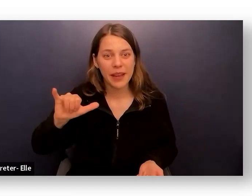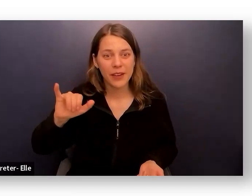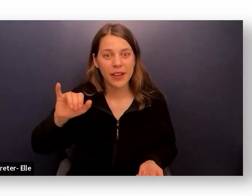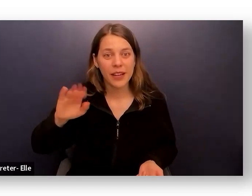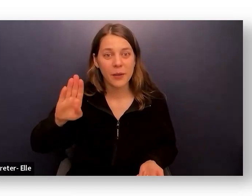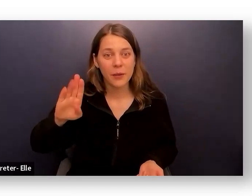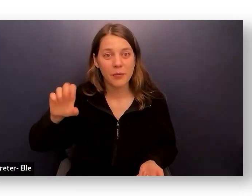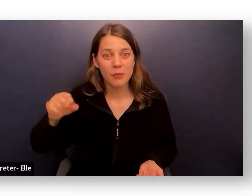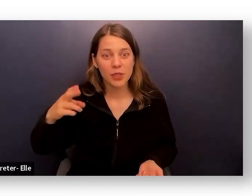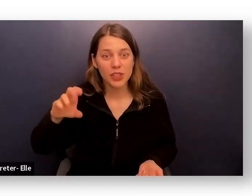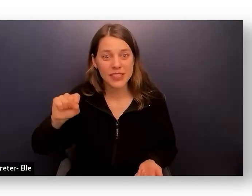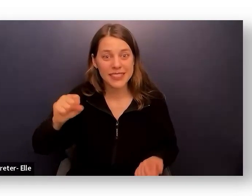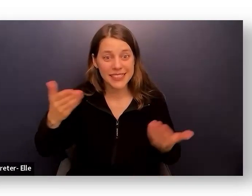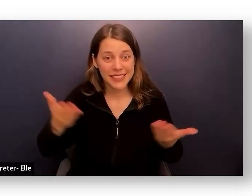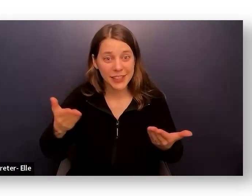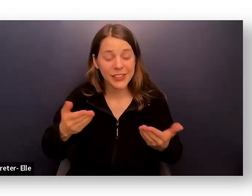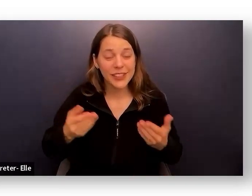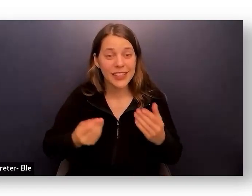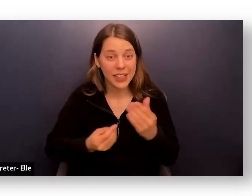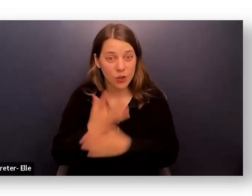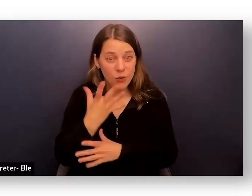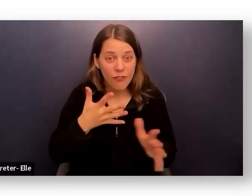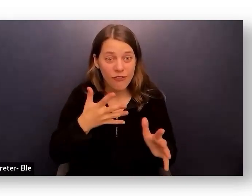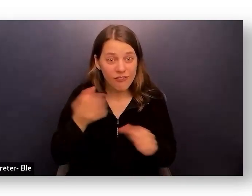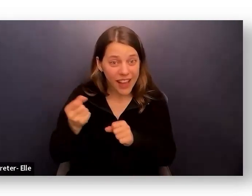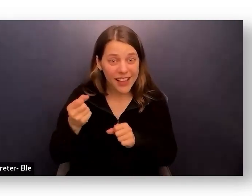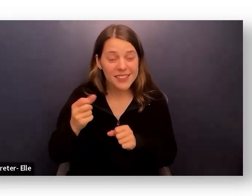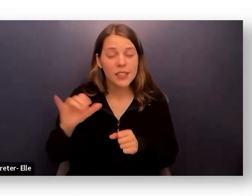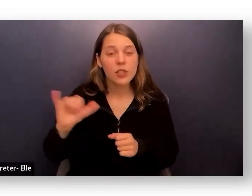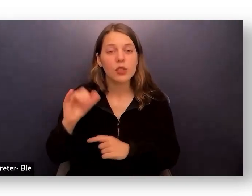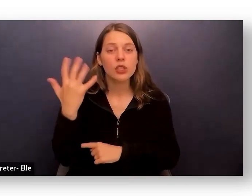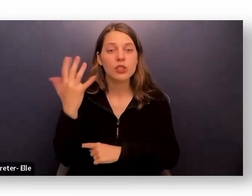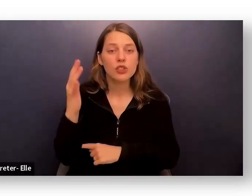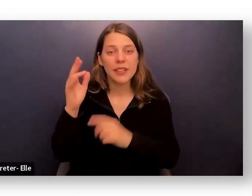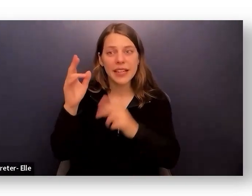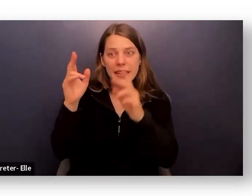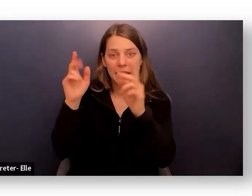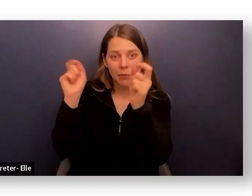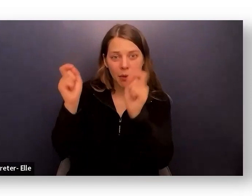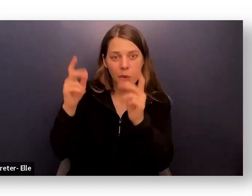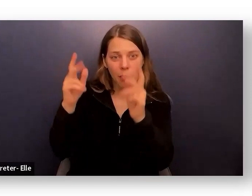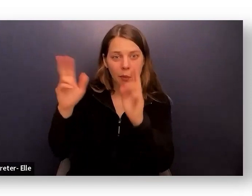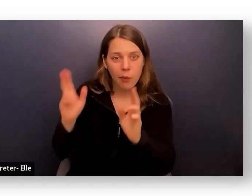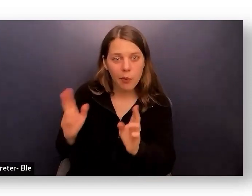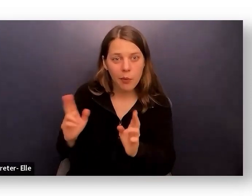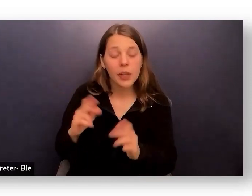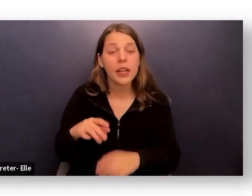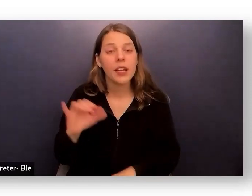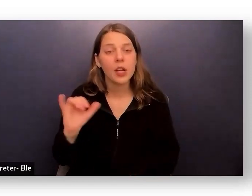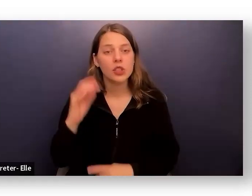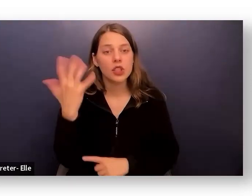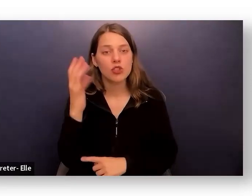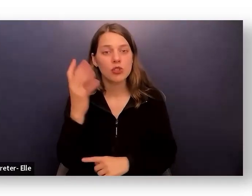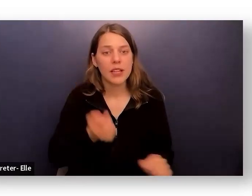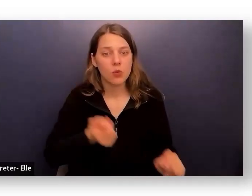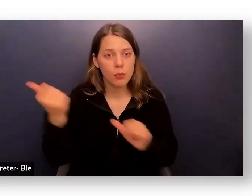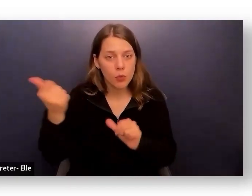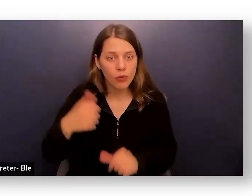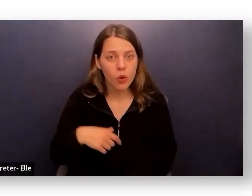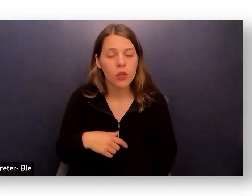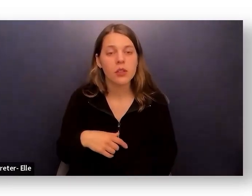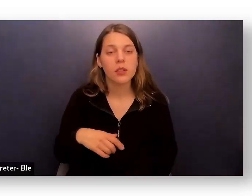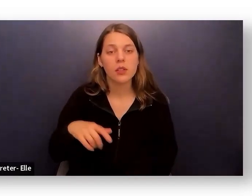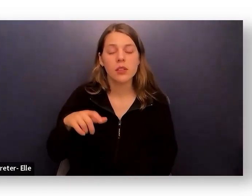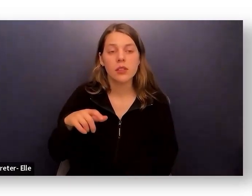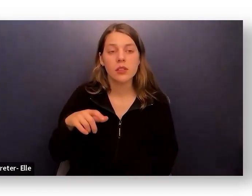está seca alrededor de esas áreas de alta consecuencia más rápido. Entonces estamos podando los árboles,